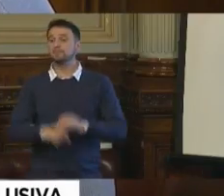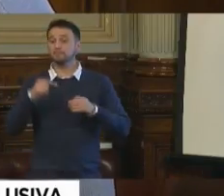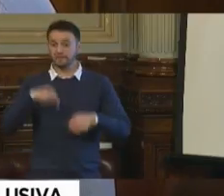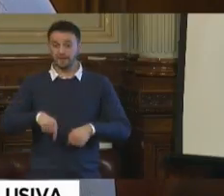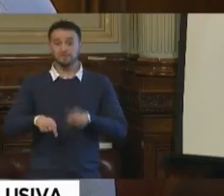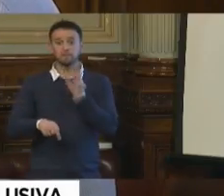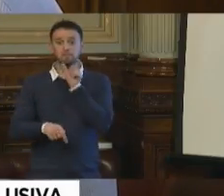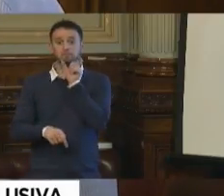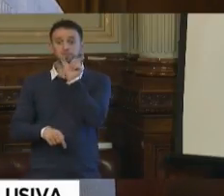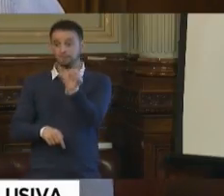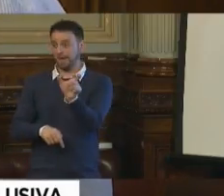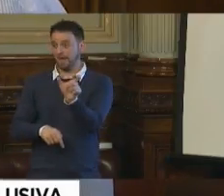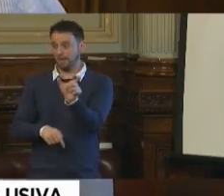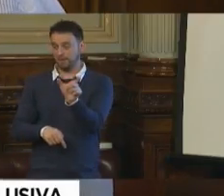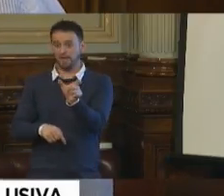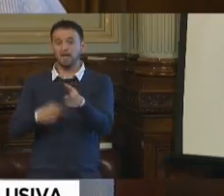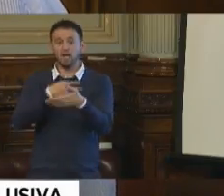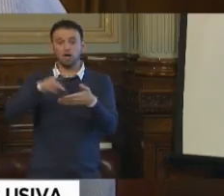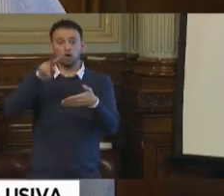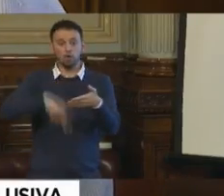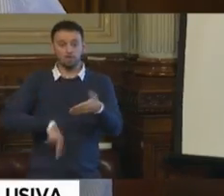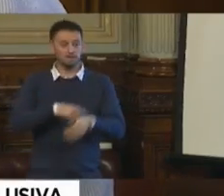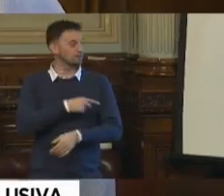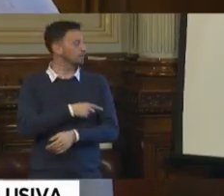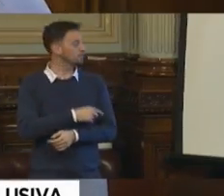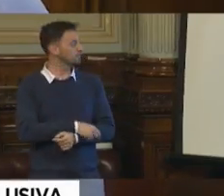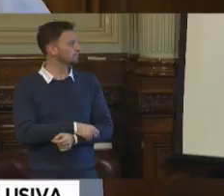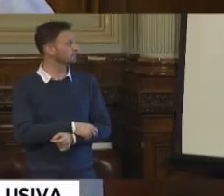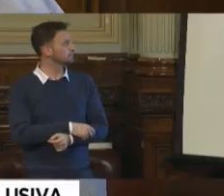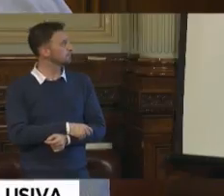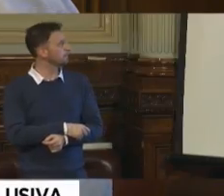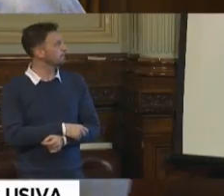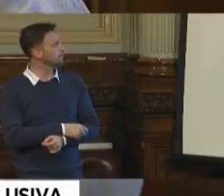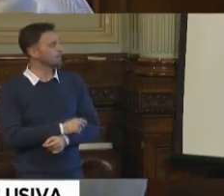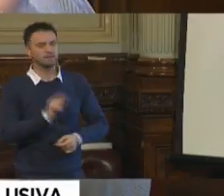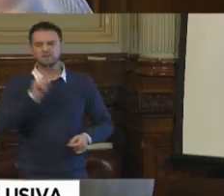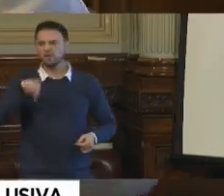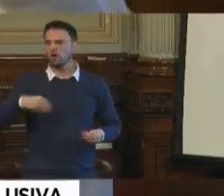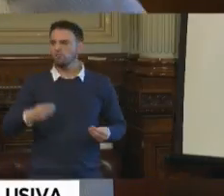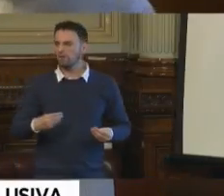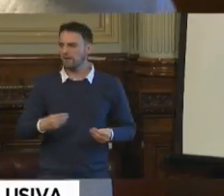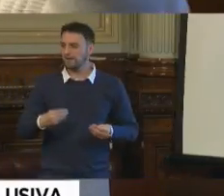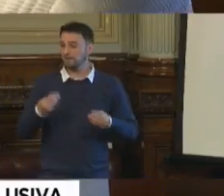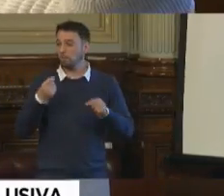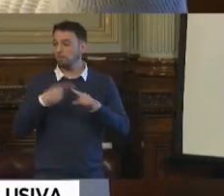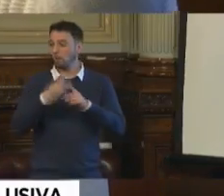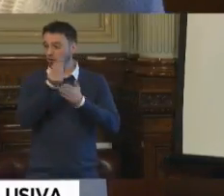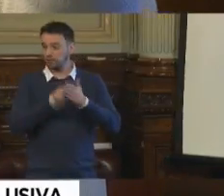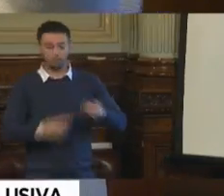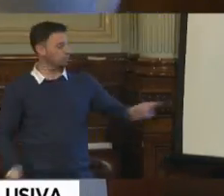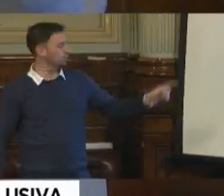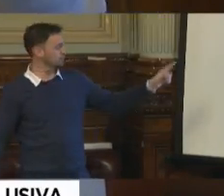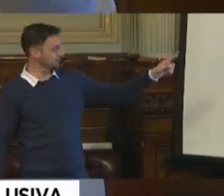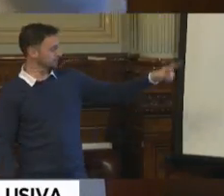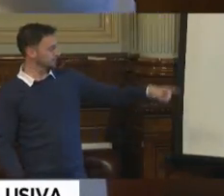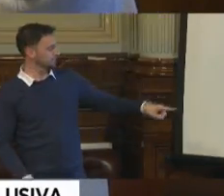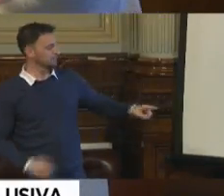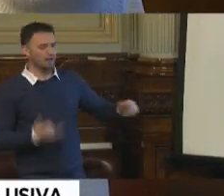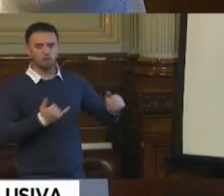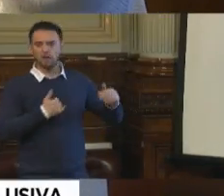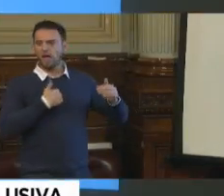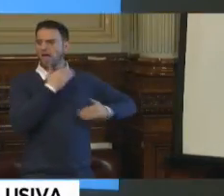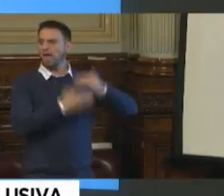este el concepto que consagra la convención viene a colación de